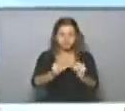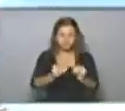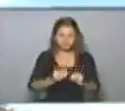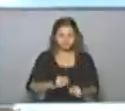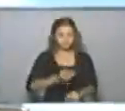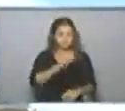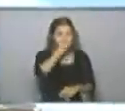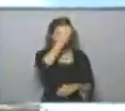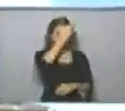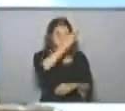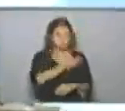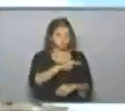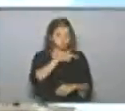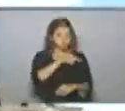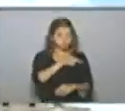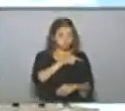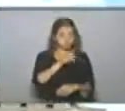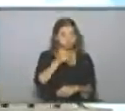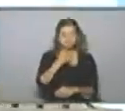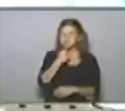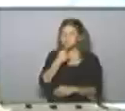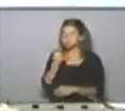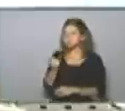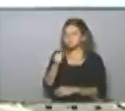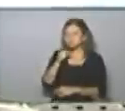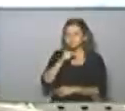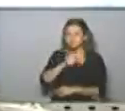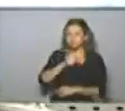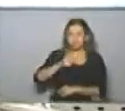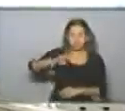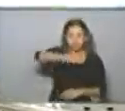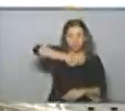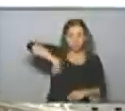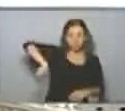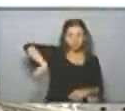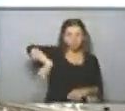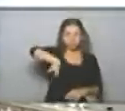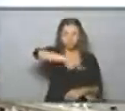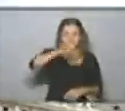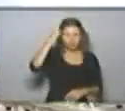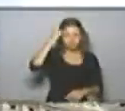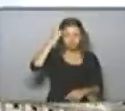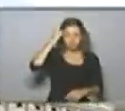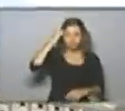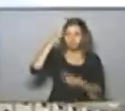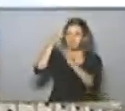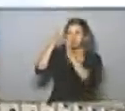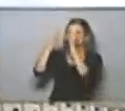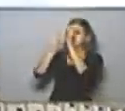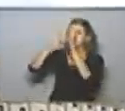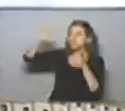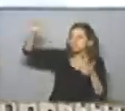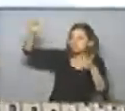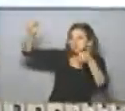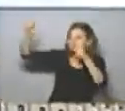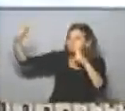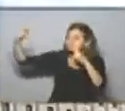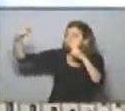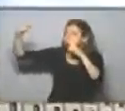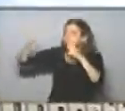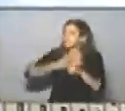un poco, porque ¿quién de nosotros no quisiera encontrarse con Dios? ¿Quién de nosotros no quisiera